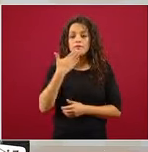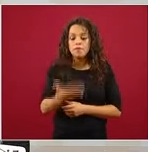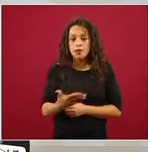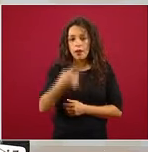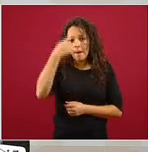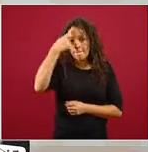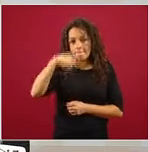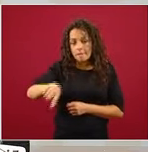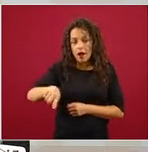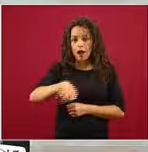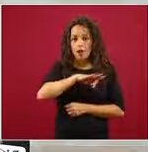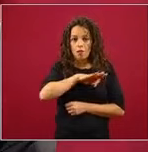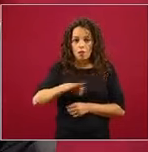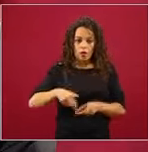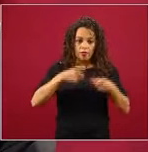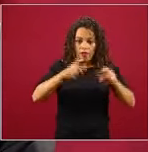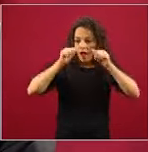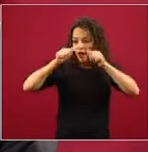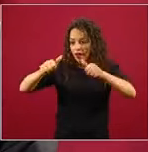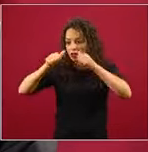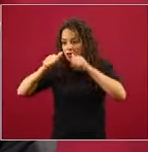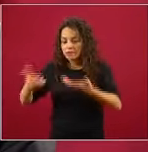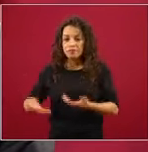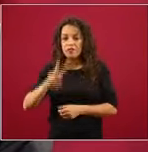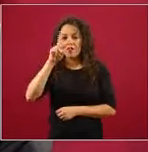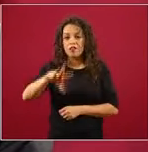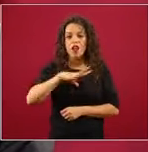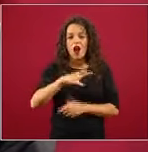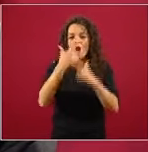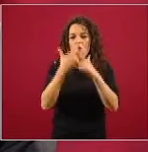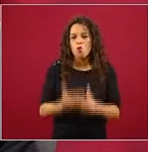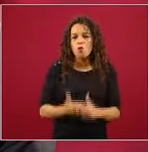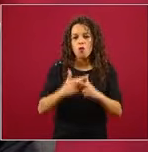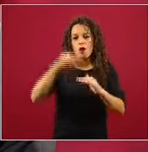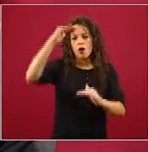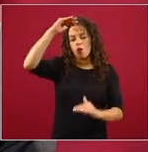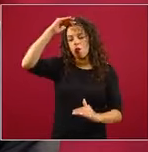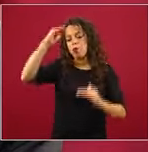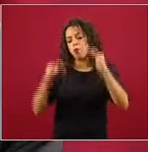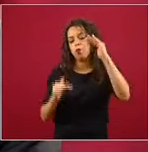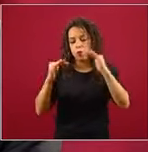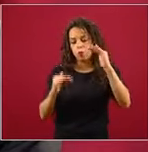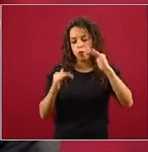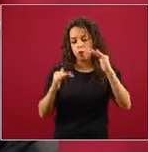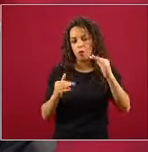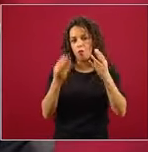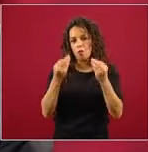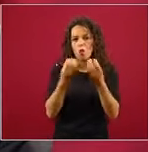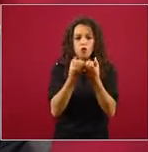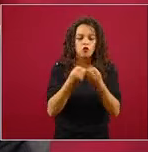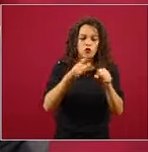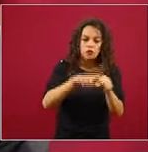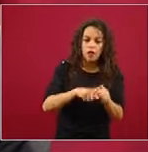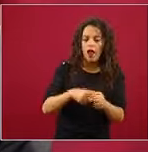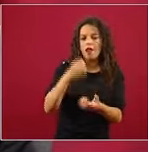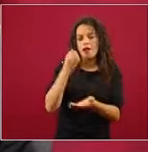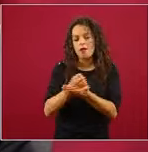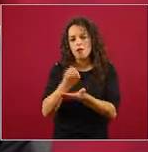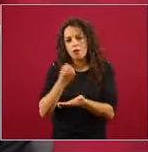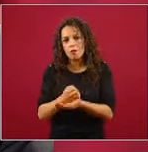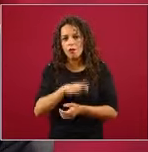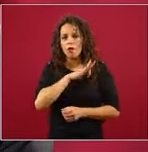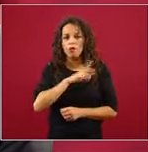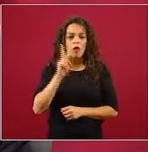enorme inequidad, desigualdad social y económica, también representada en